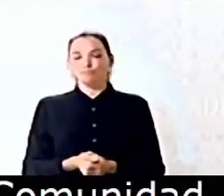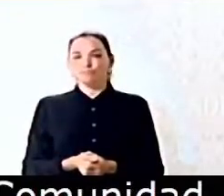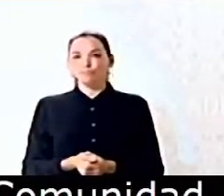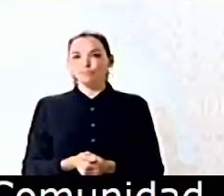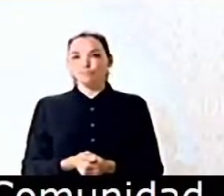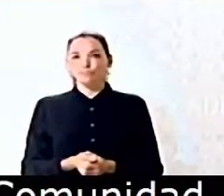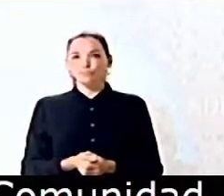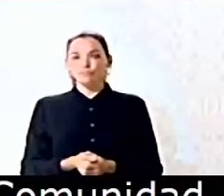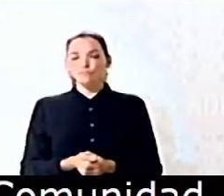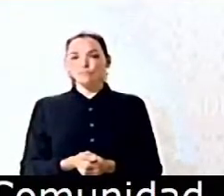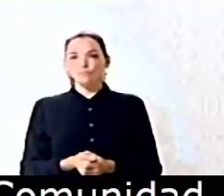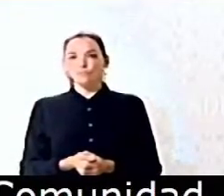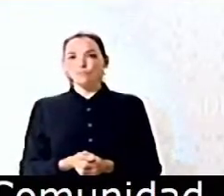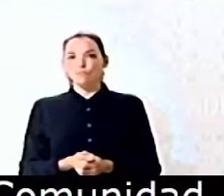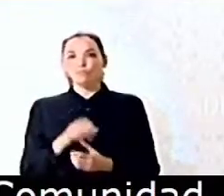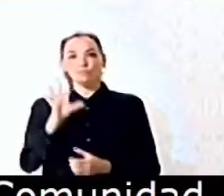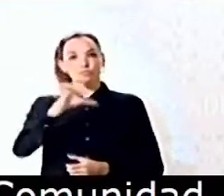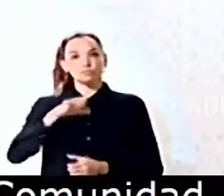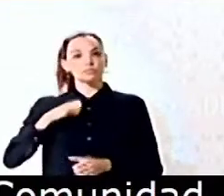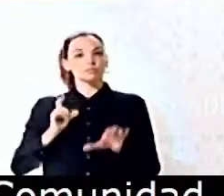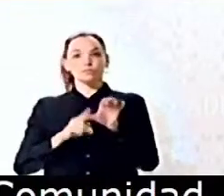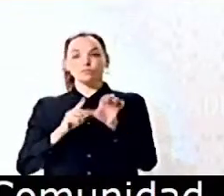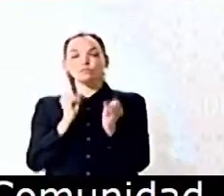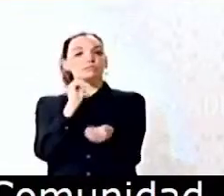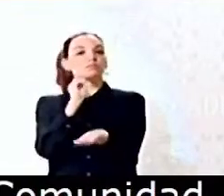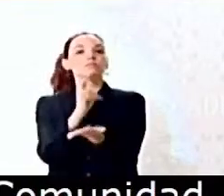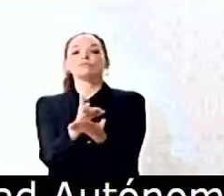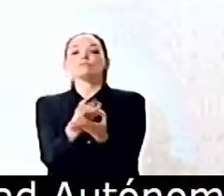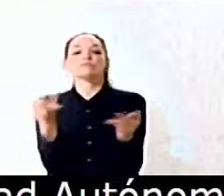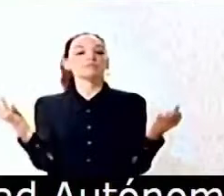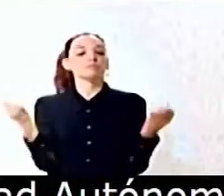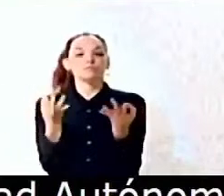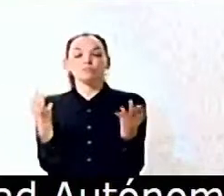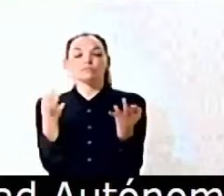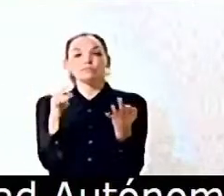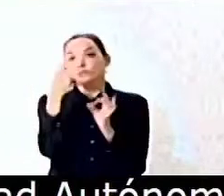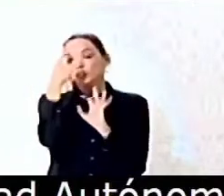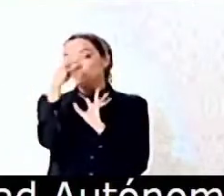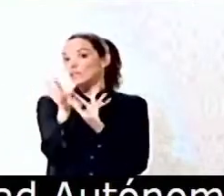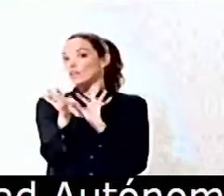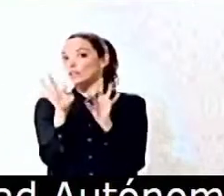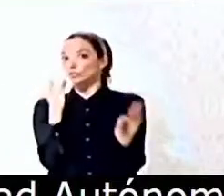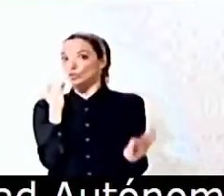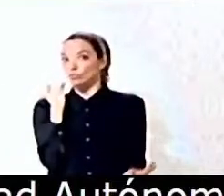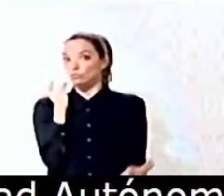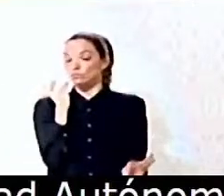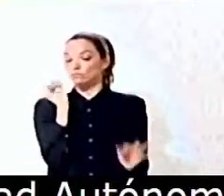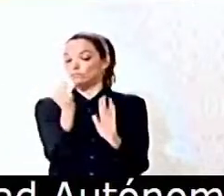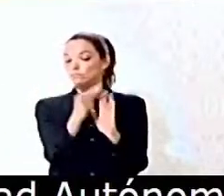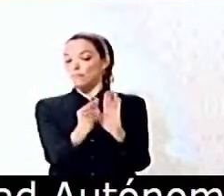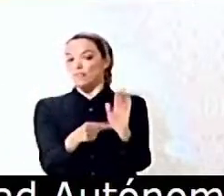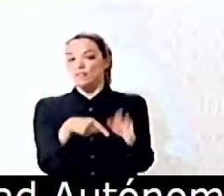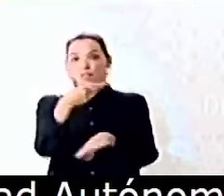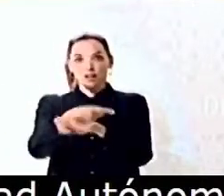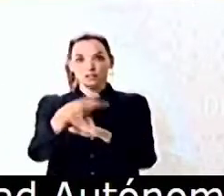donde la apuesta que realiza la Comunidad Autónoma de Extremadura es que en la decisión de las medidas